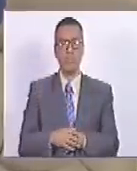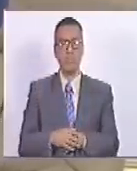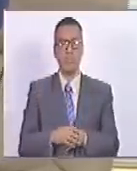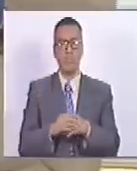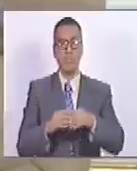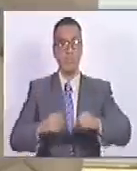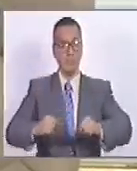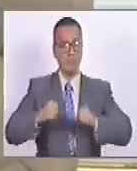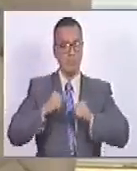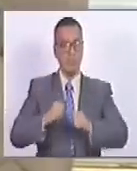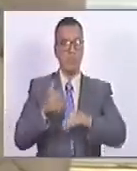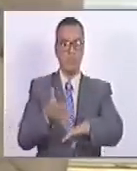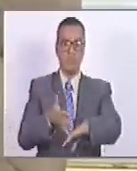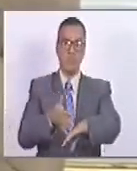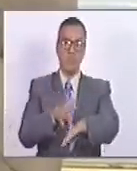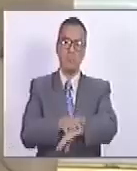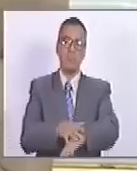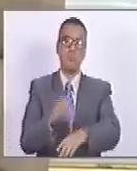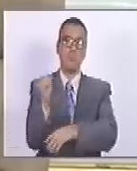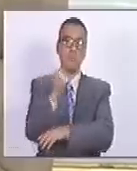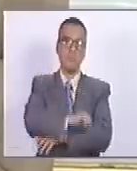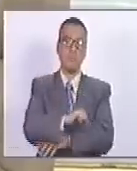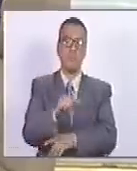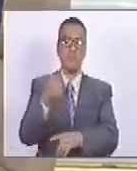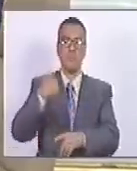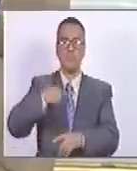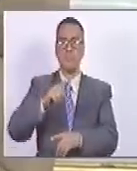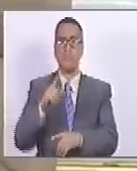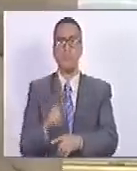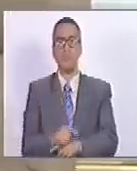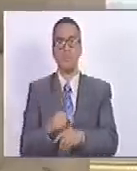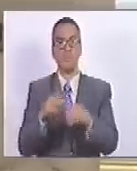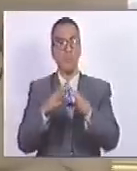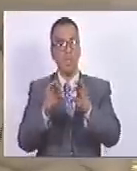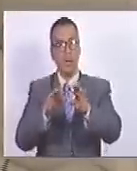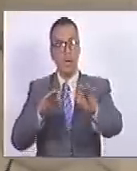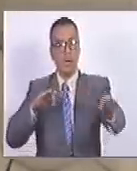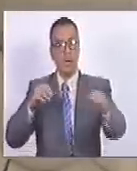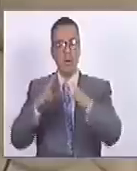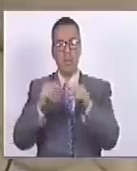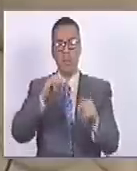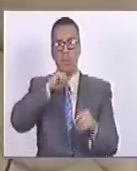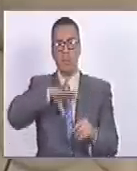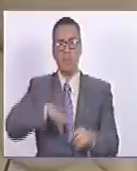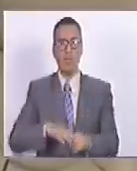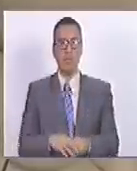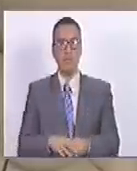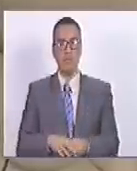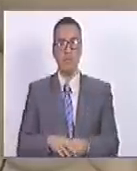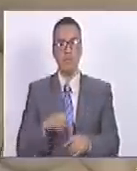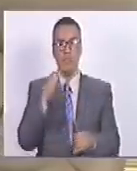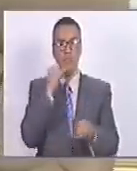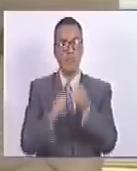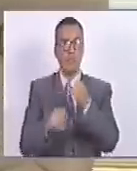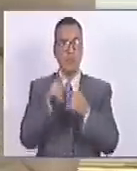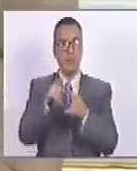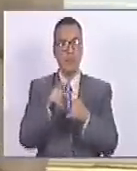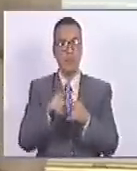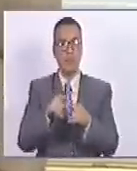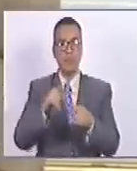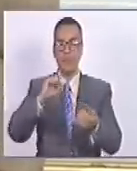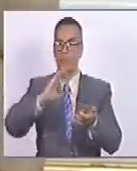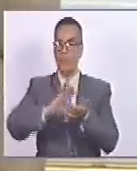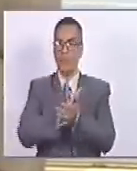más contundente derrota que ese imperio recibió a todo lo largo de su historia, lo que terminó incluso por